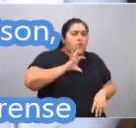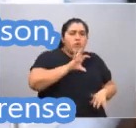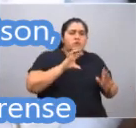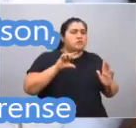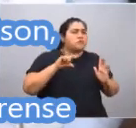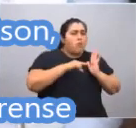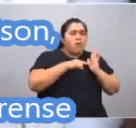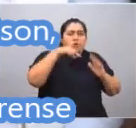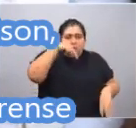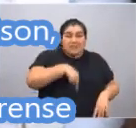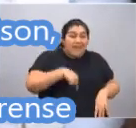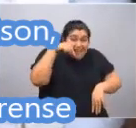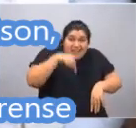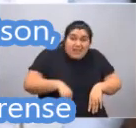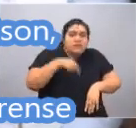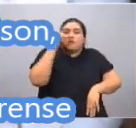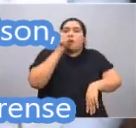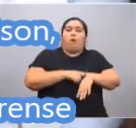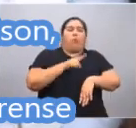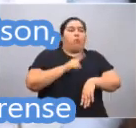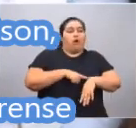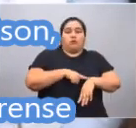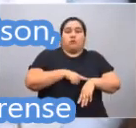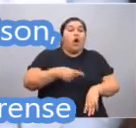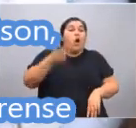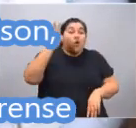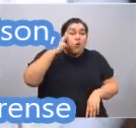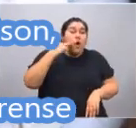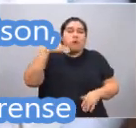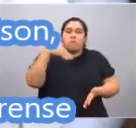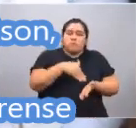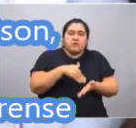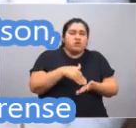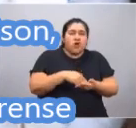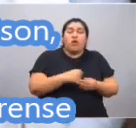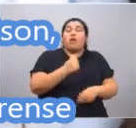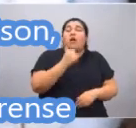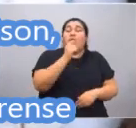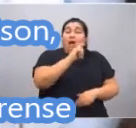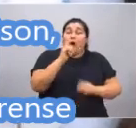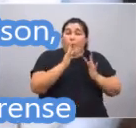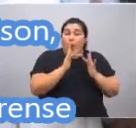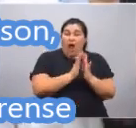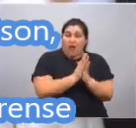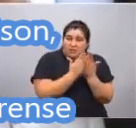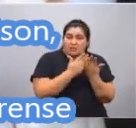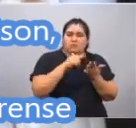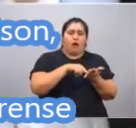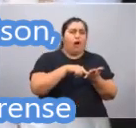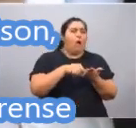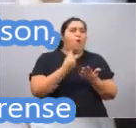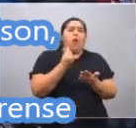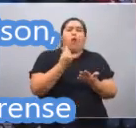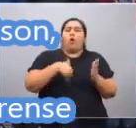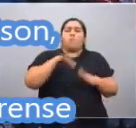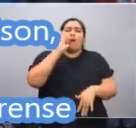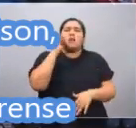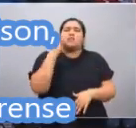Aires, en este momento, 9 millones de cuentas DNI nos sirve para